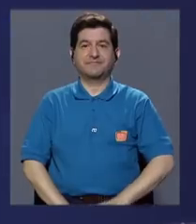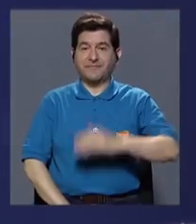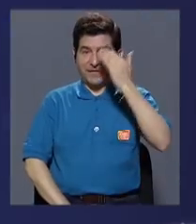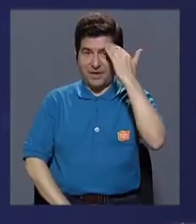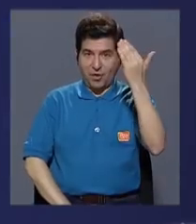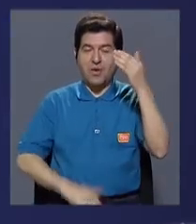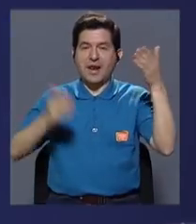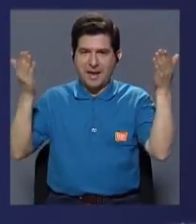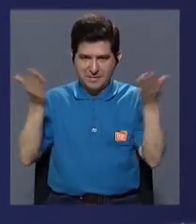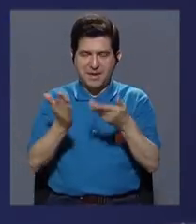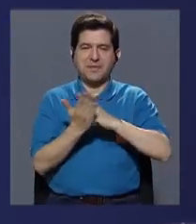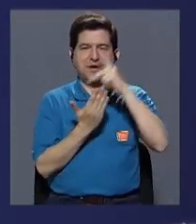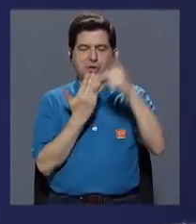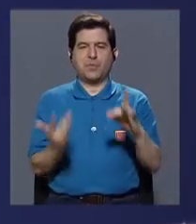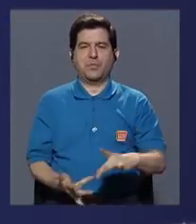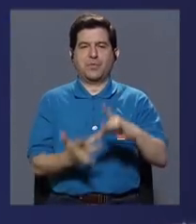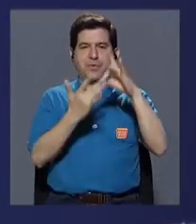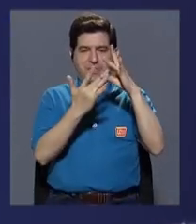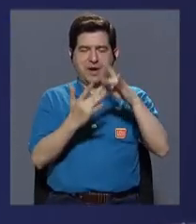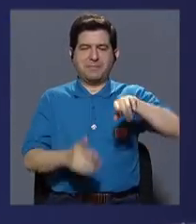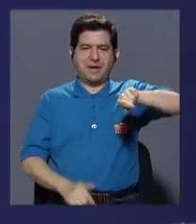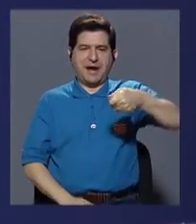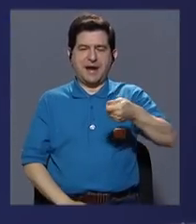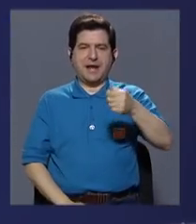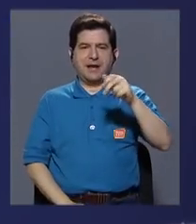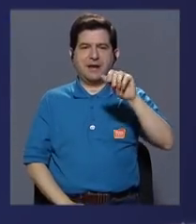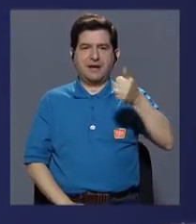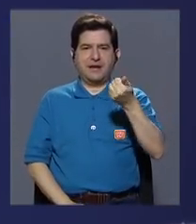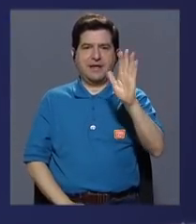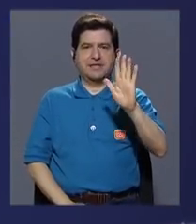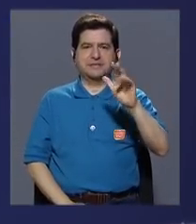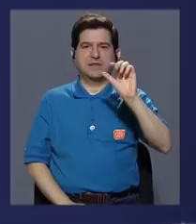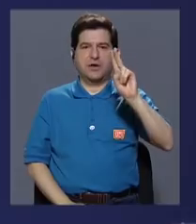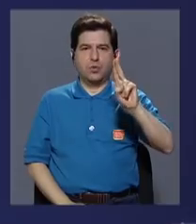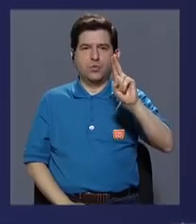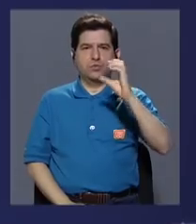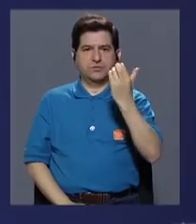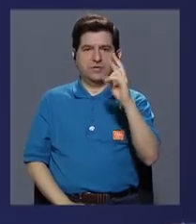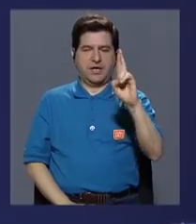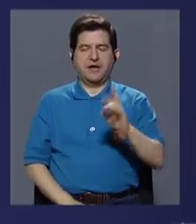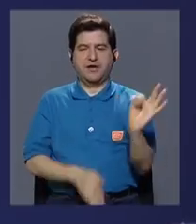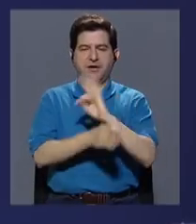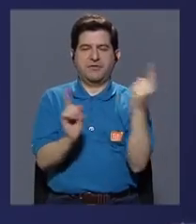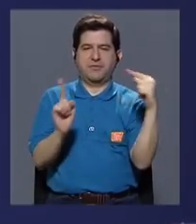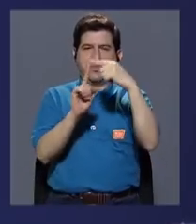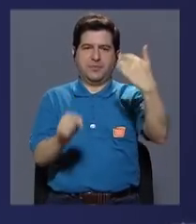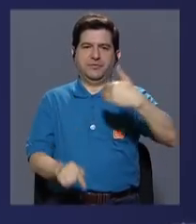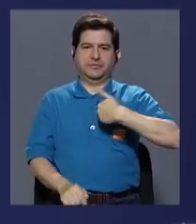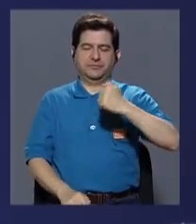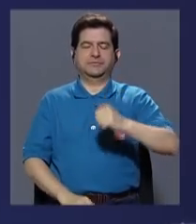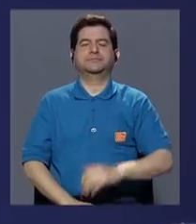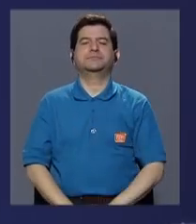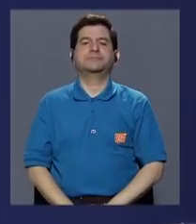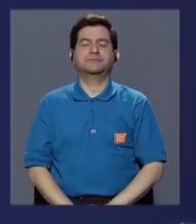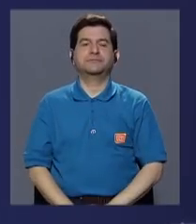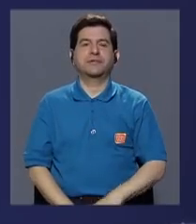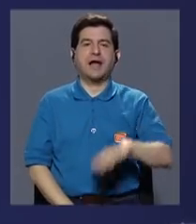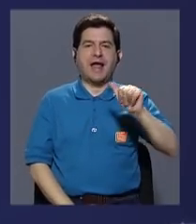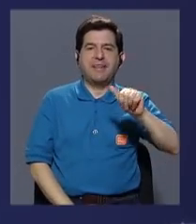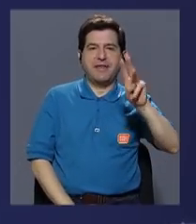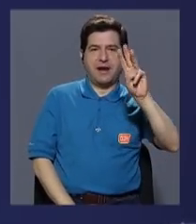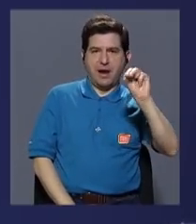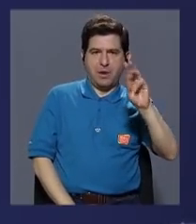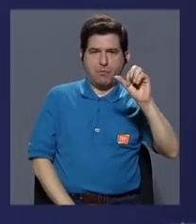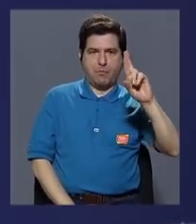hola que tal bienvenido a este programa especial del canal 15 en donde hacemos televisión con sentido andrea